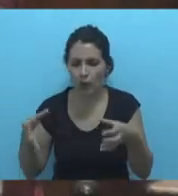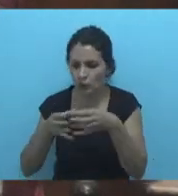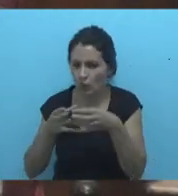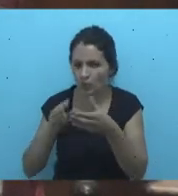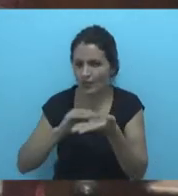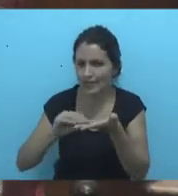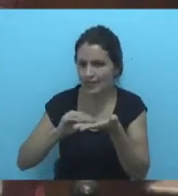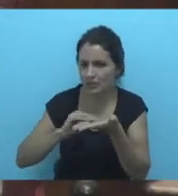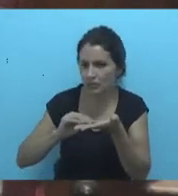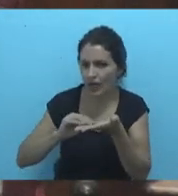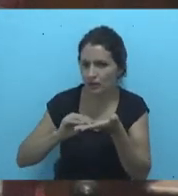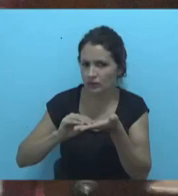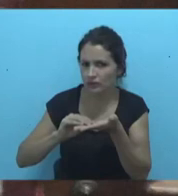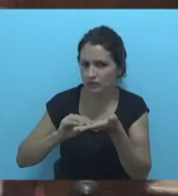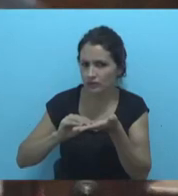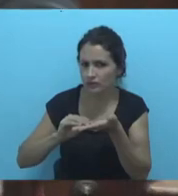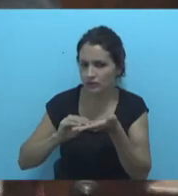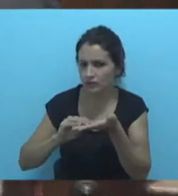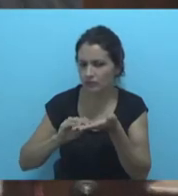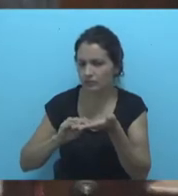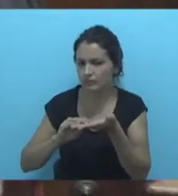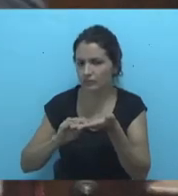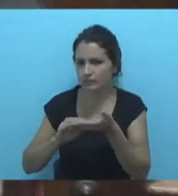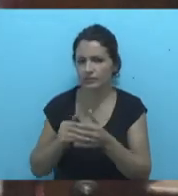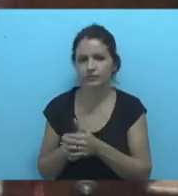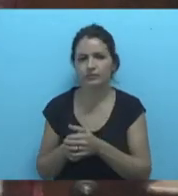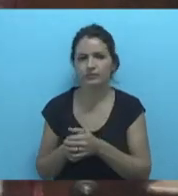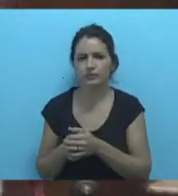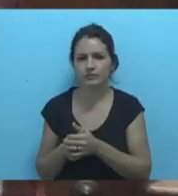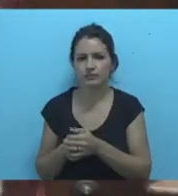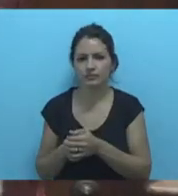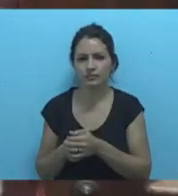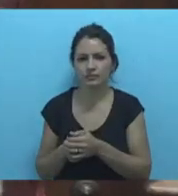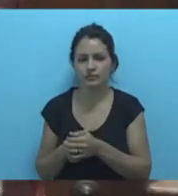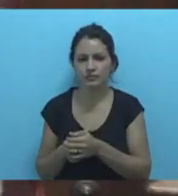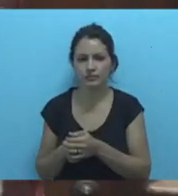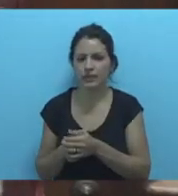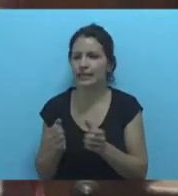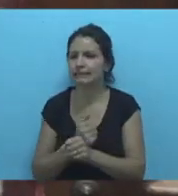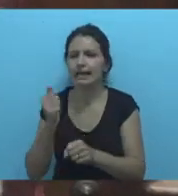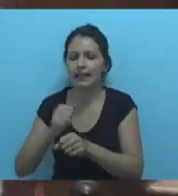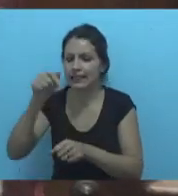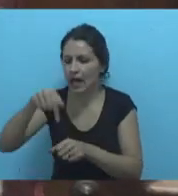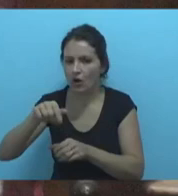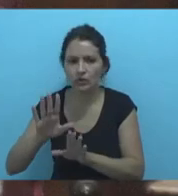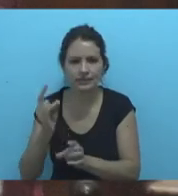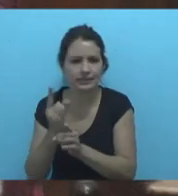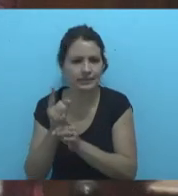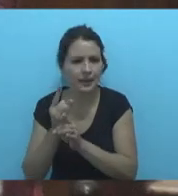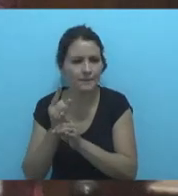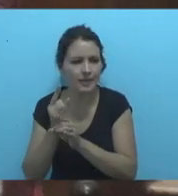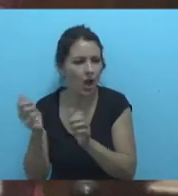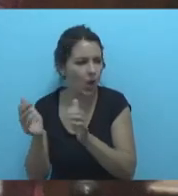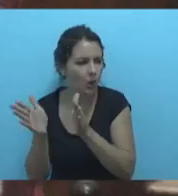legislatura y que a la fecha hemos tenido, yo creo que, una virtud que ha sido que todas las decisiones que hemos tomado las hemos tomado por